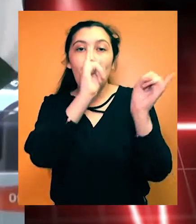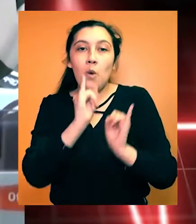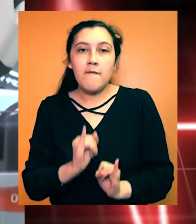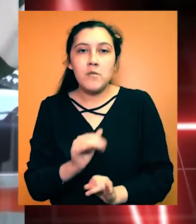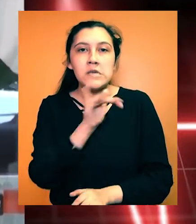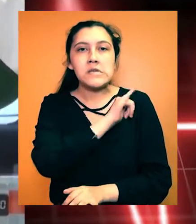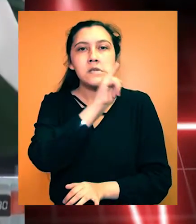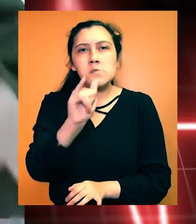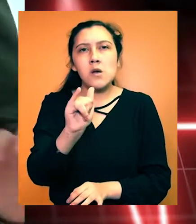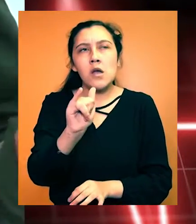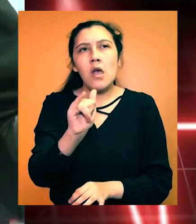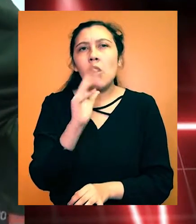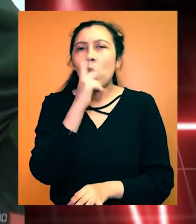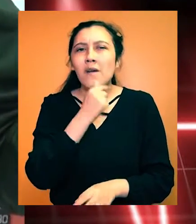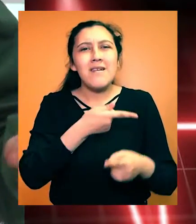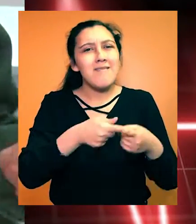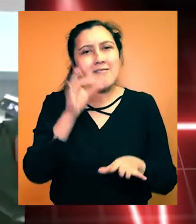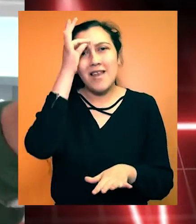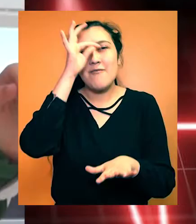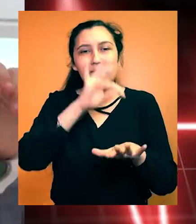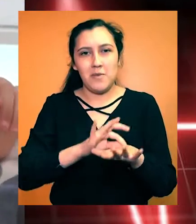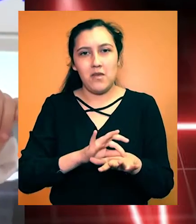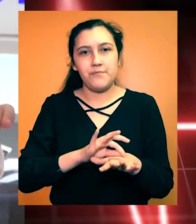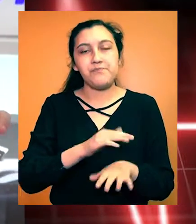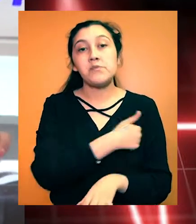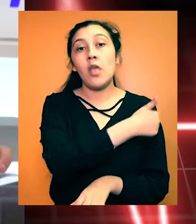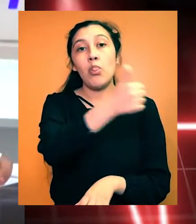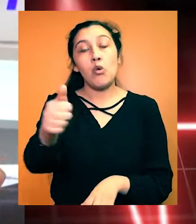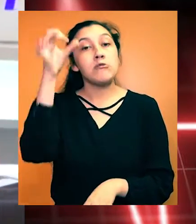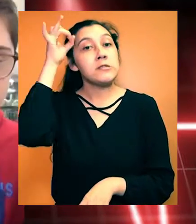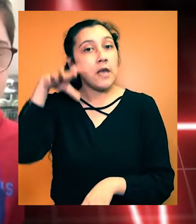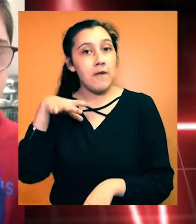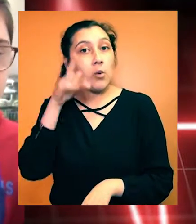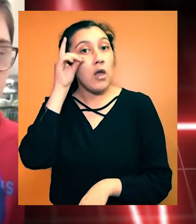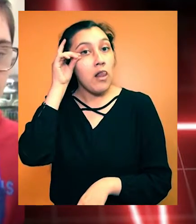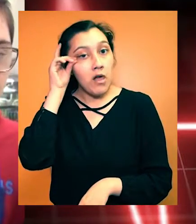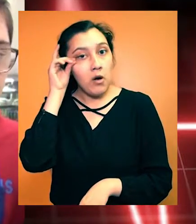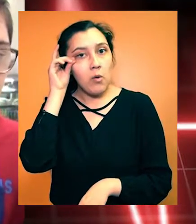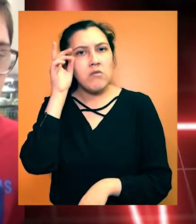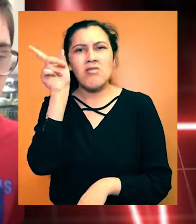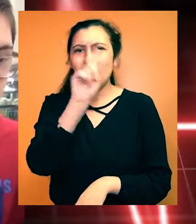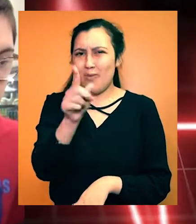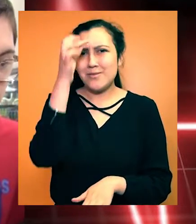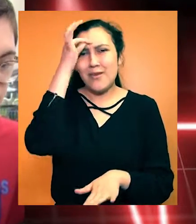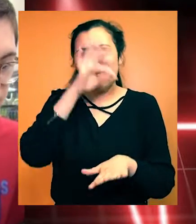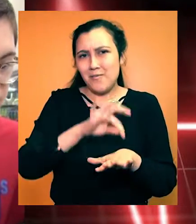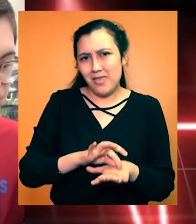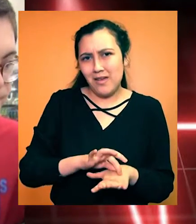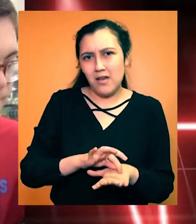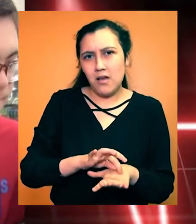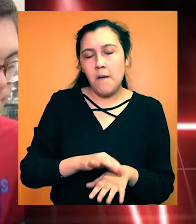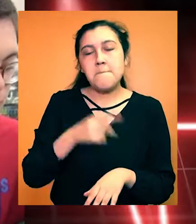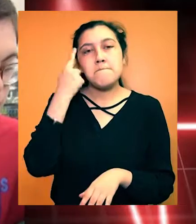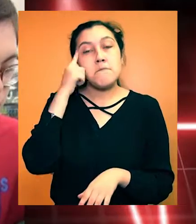una patología asociada a su condición. Todos sabemos que el síndrome de Down es una condición, no es una enfermedad. Por lo tanto, pero